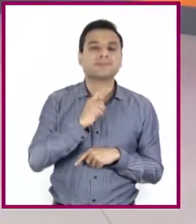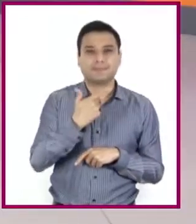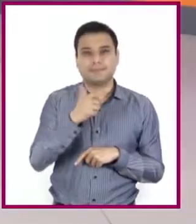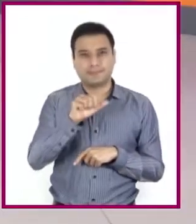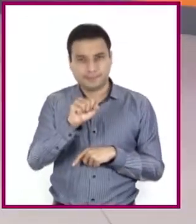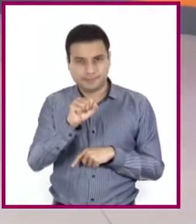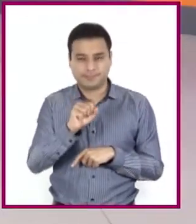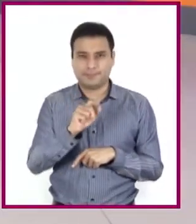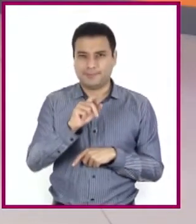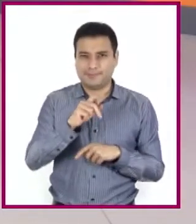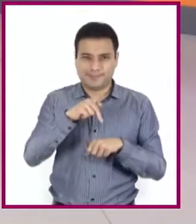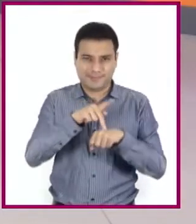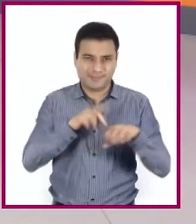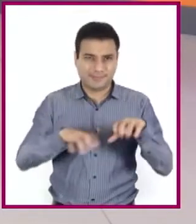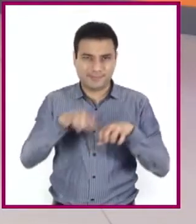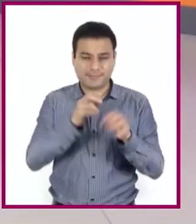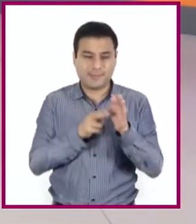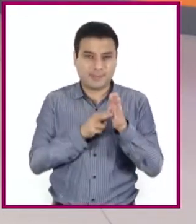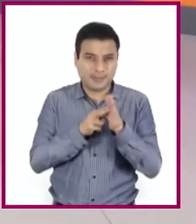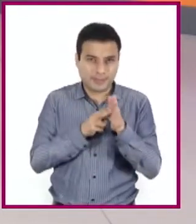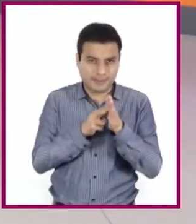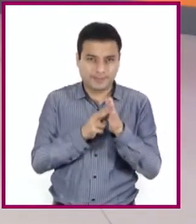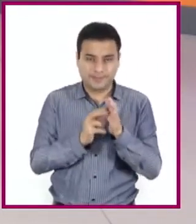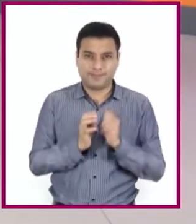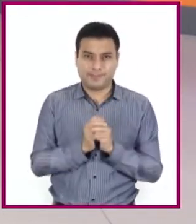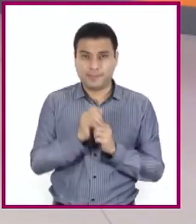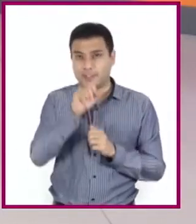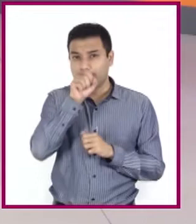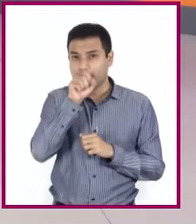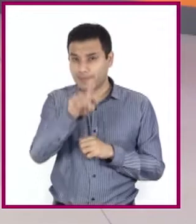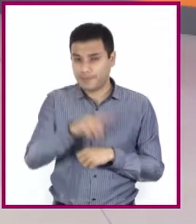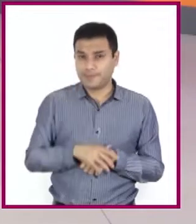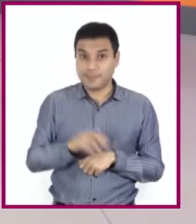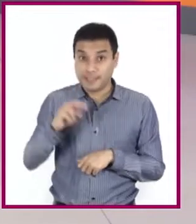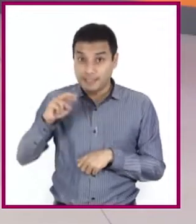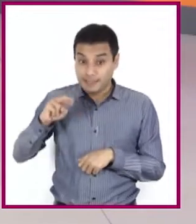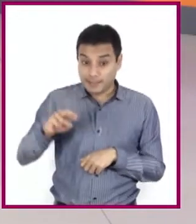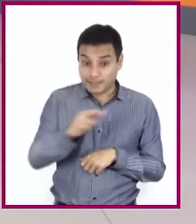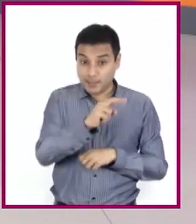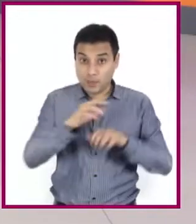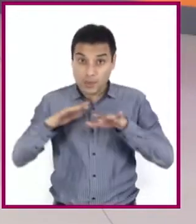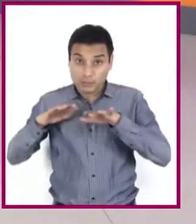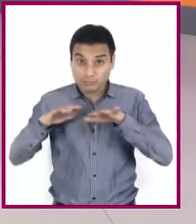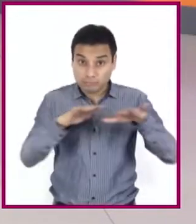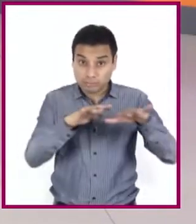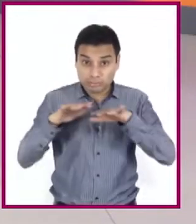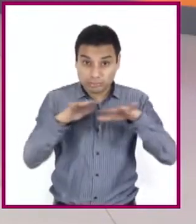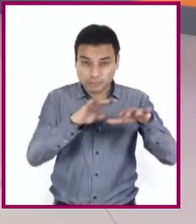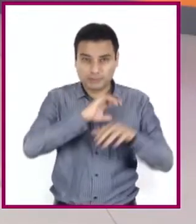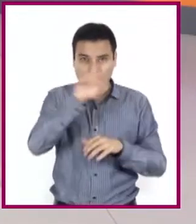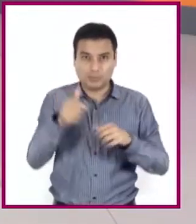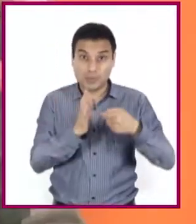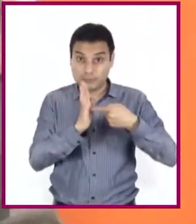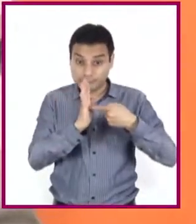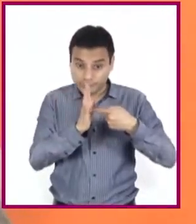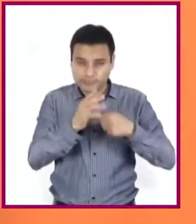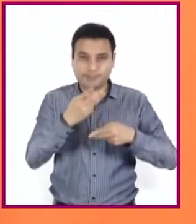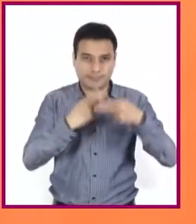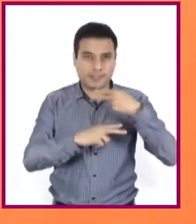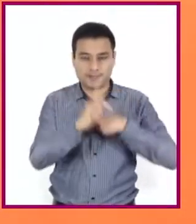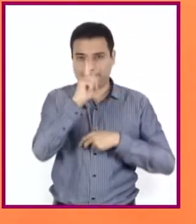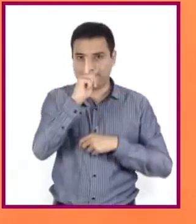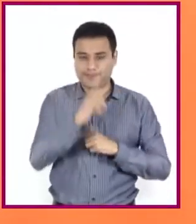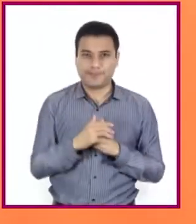y energía nuclear. La vasta energía de los ríos que es aprovechada para generar energía hidroeléctrica. En